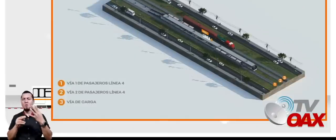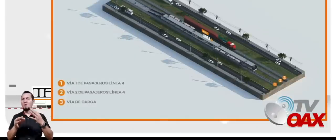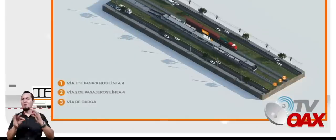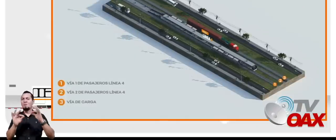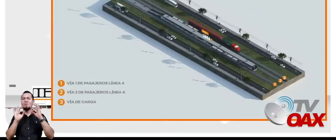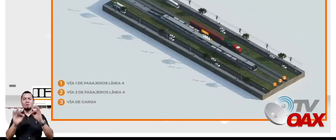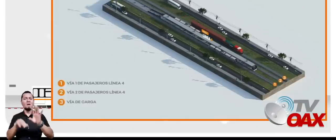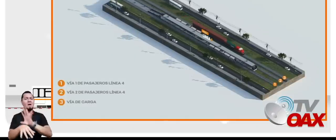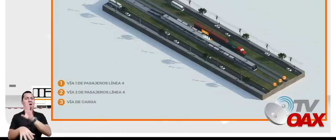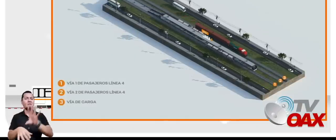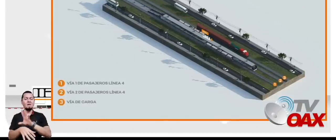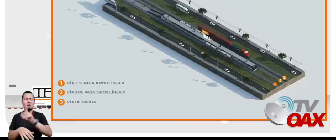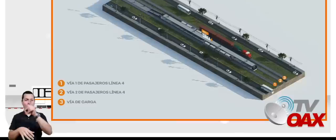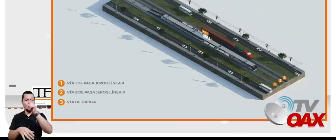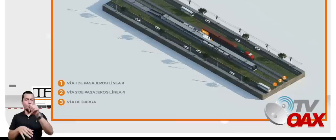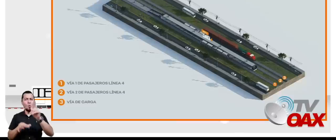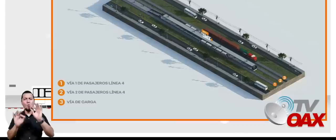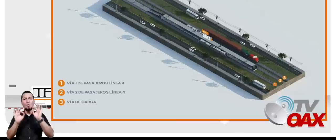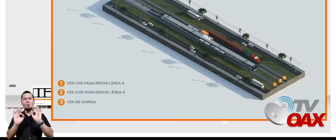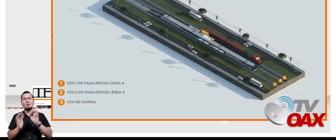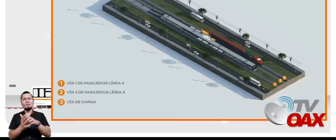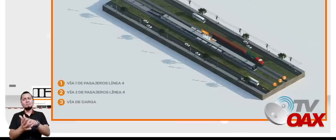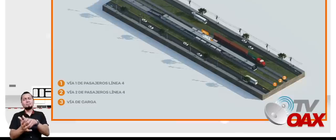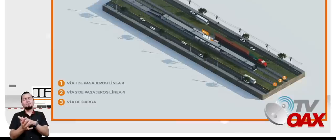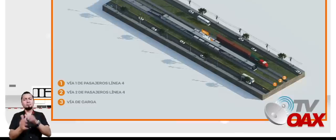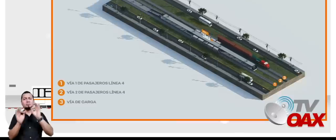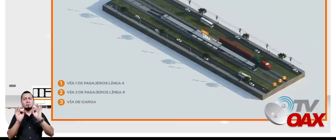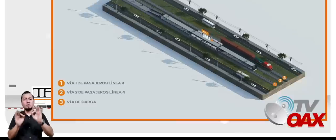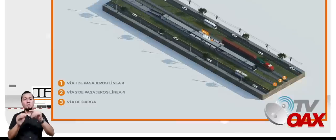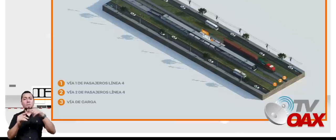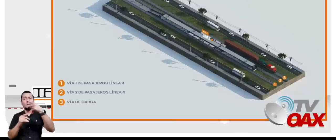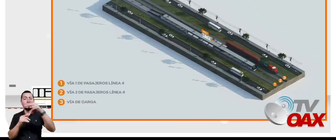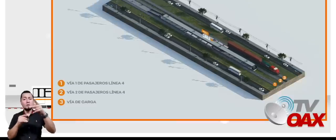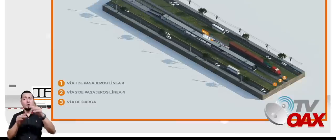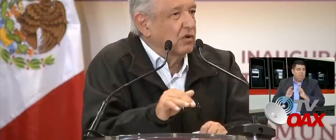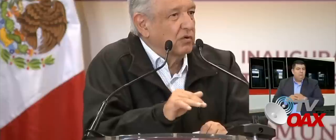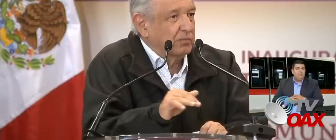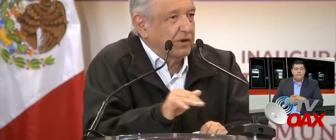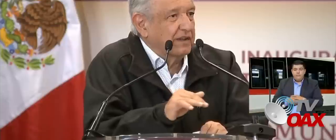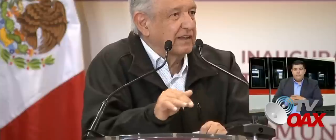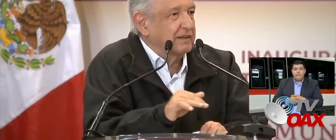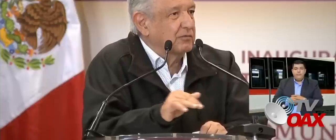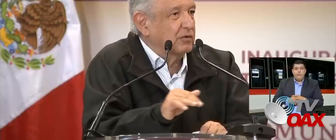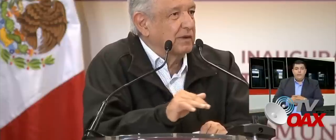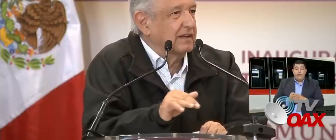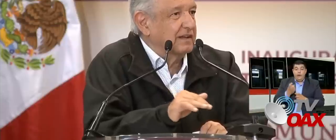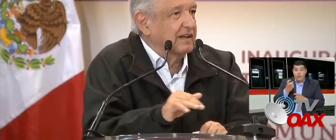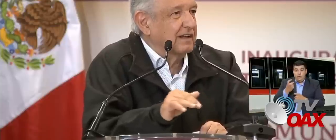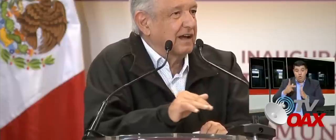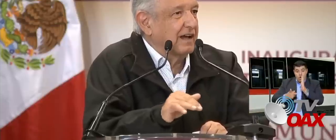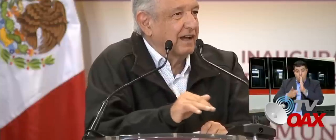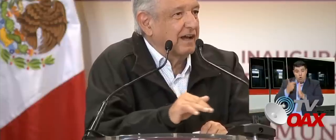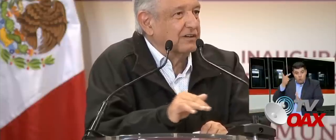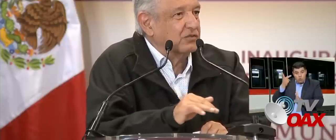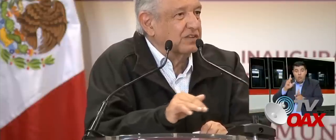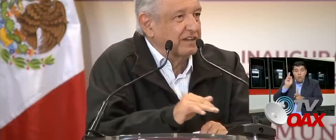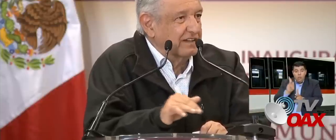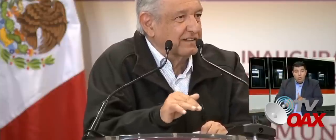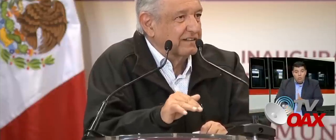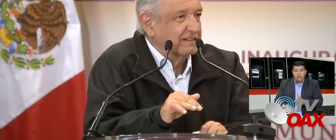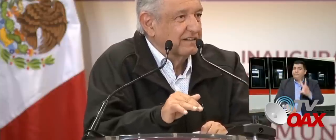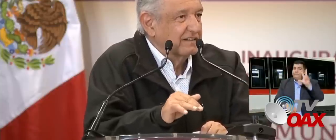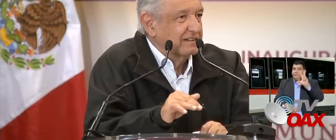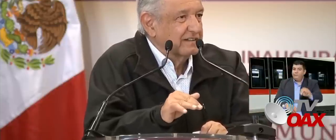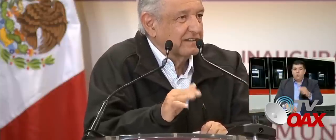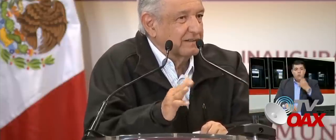inconclusas de todo tipo. Eso no puede volver a